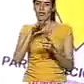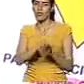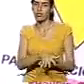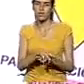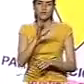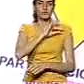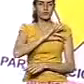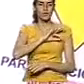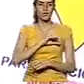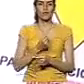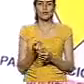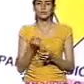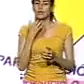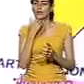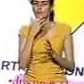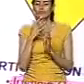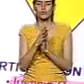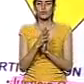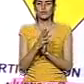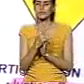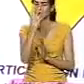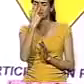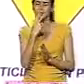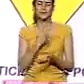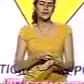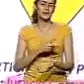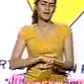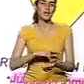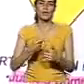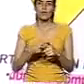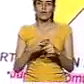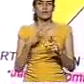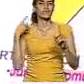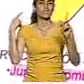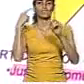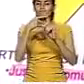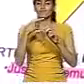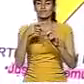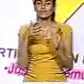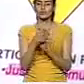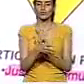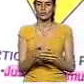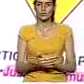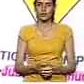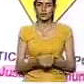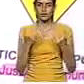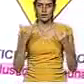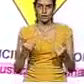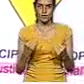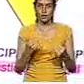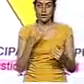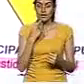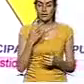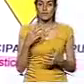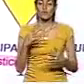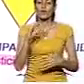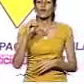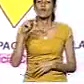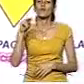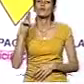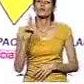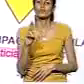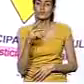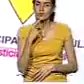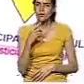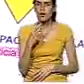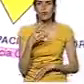social, marginalidad. En sí, las metas del milenio, señaladas por Naciones Unidas. Entonces, cuando se dice,